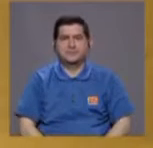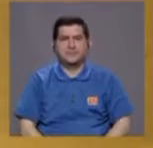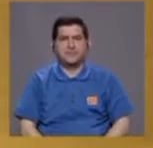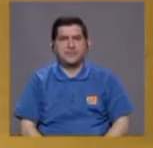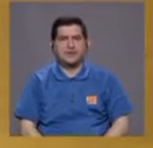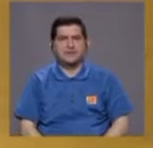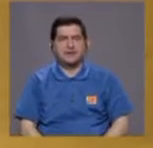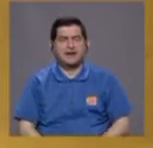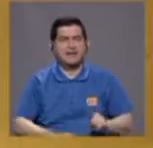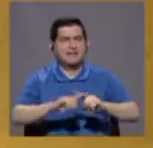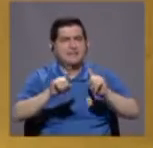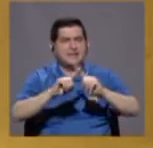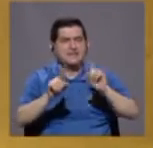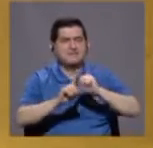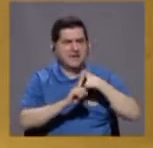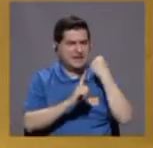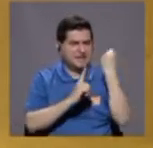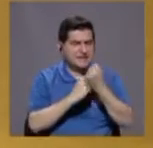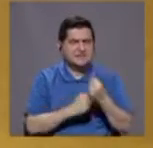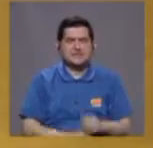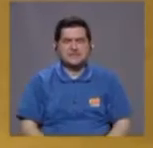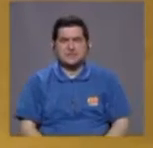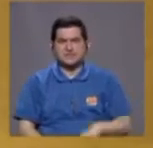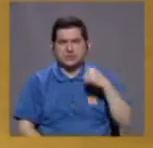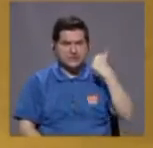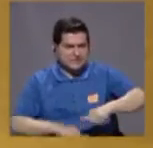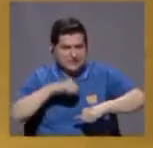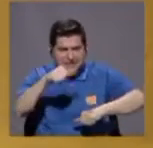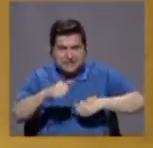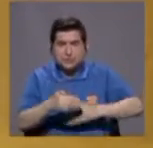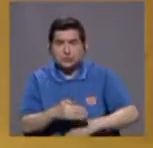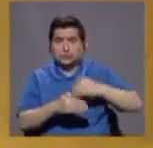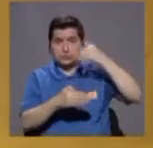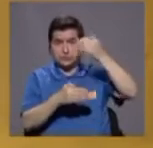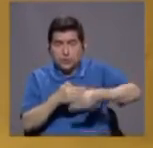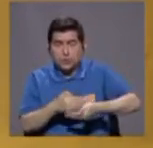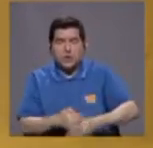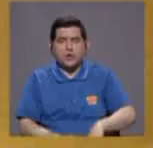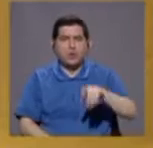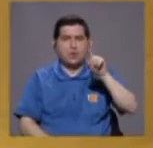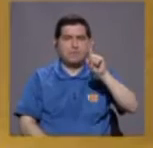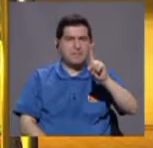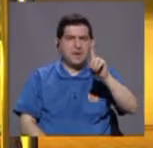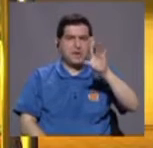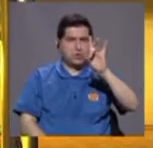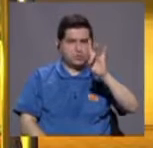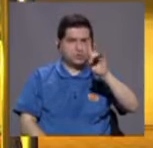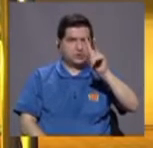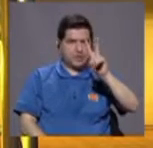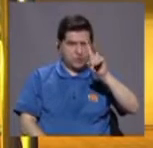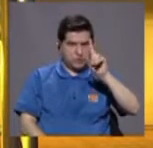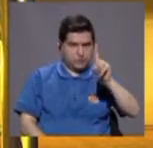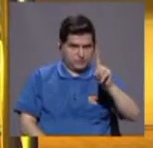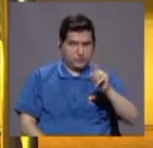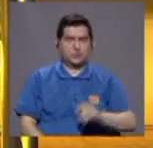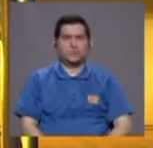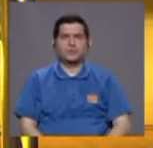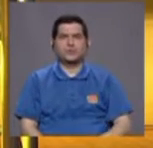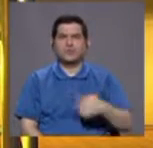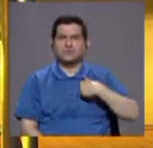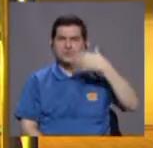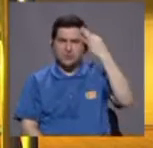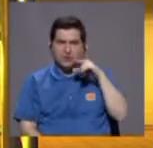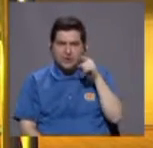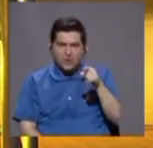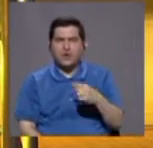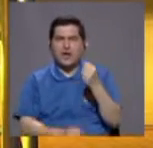con los eventos hasta bélicos que ocurrieron luego de 1821, me parece que él